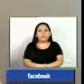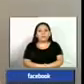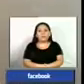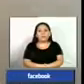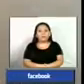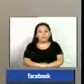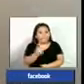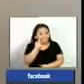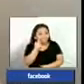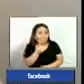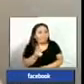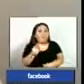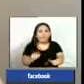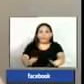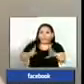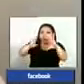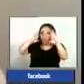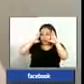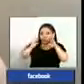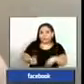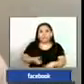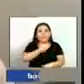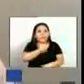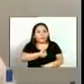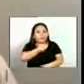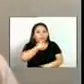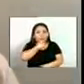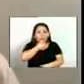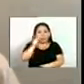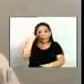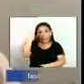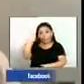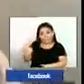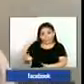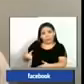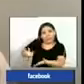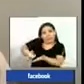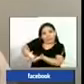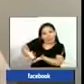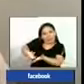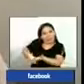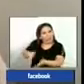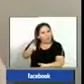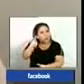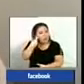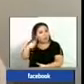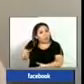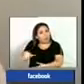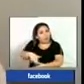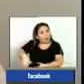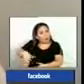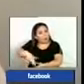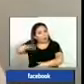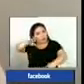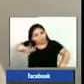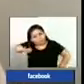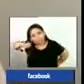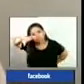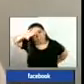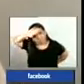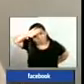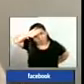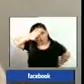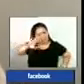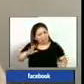Y mucha atención a la siguiente información. Un alcalde en el departamento de Cuscatlán está luchando